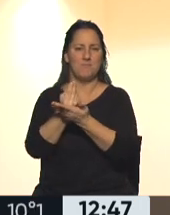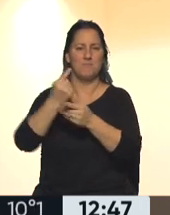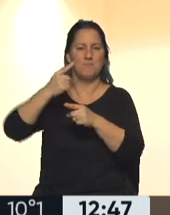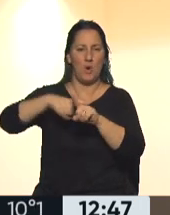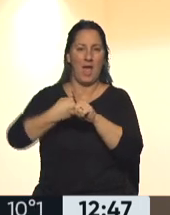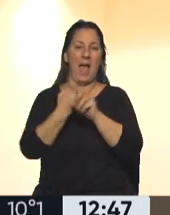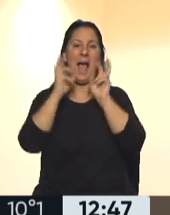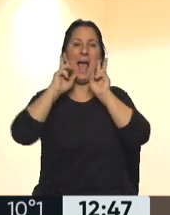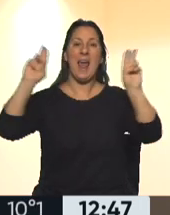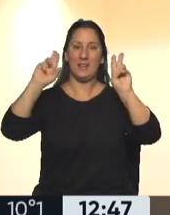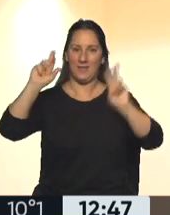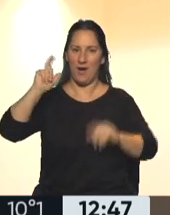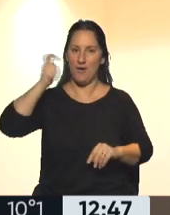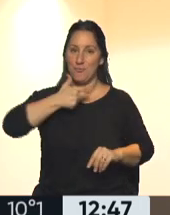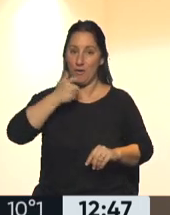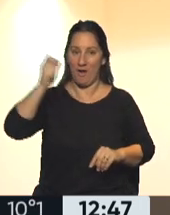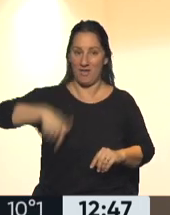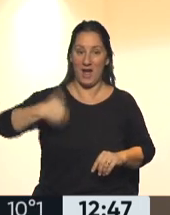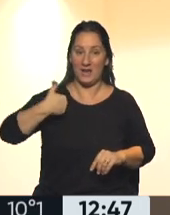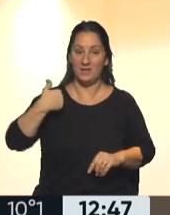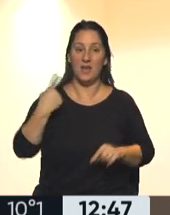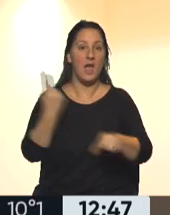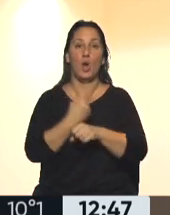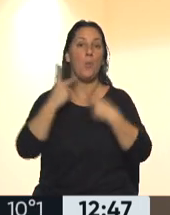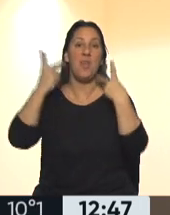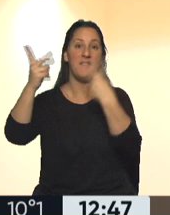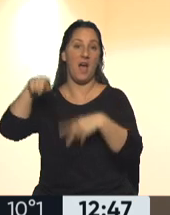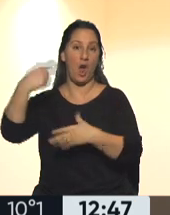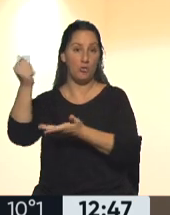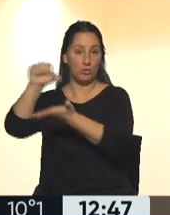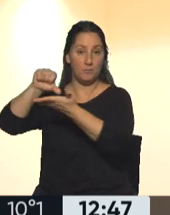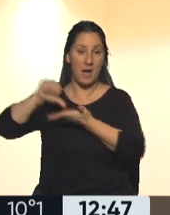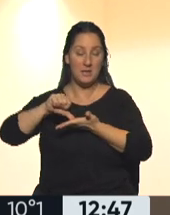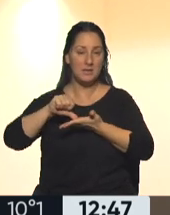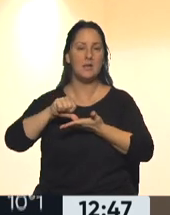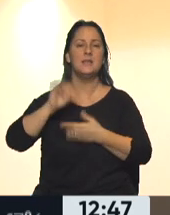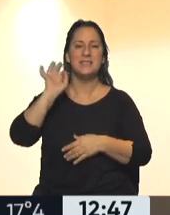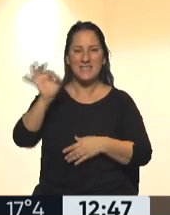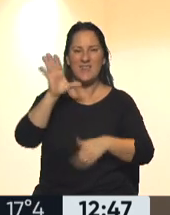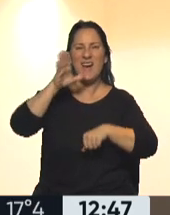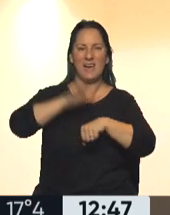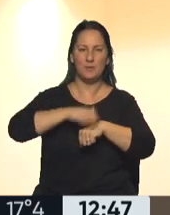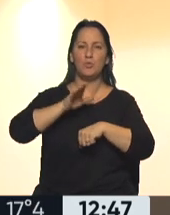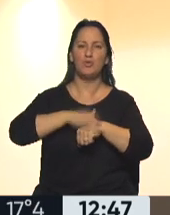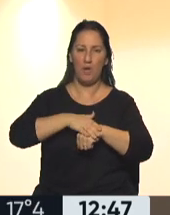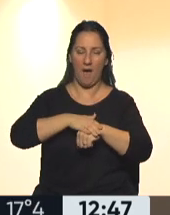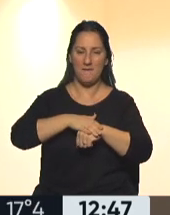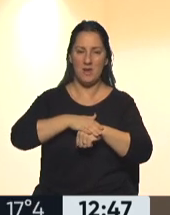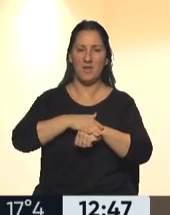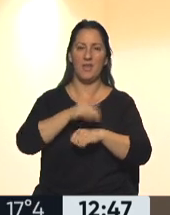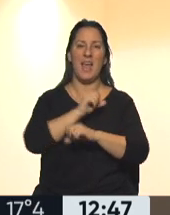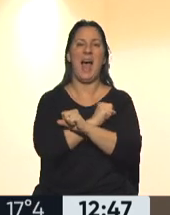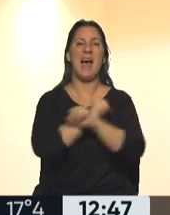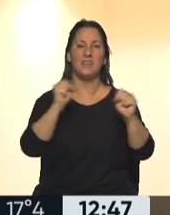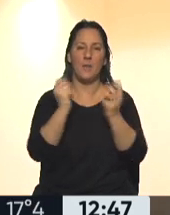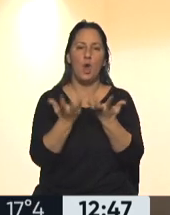alerta roja en la república argentina y que no pueden circular por el mundo están determinados como responsables del atentado y